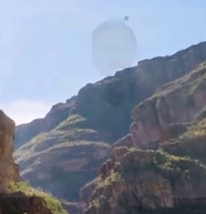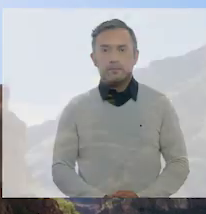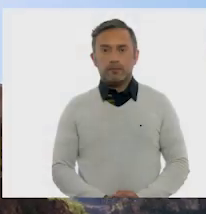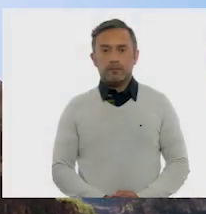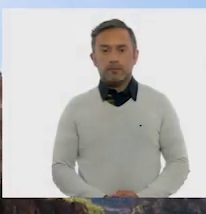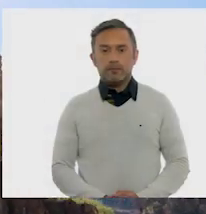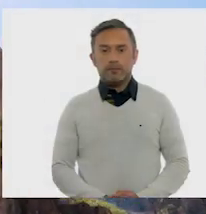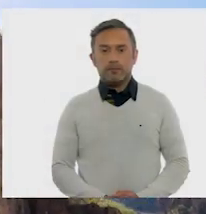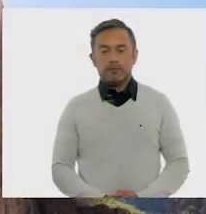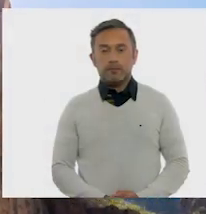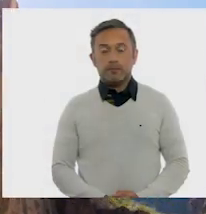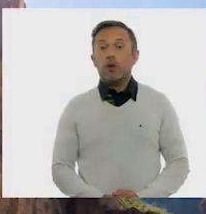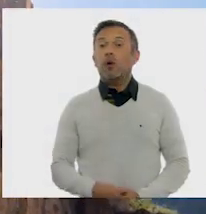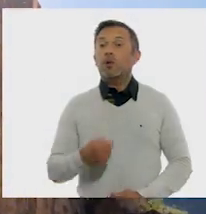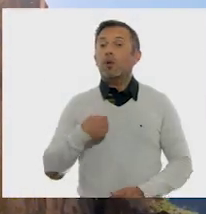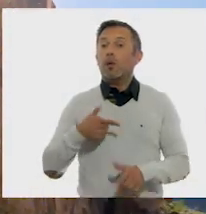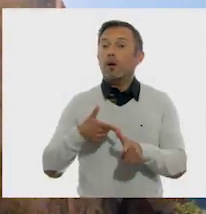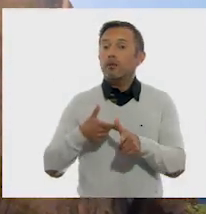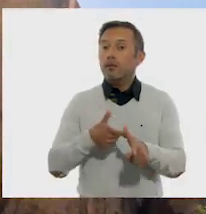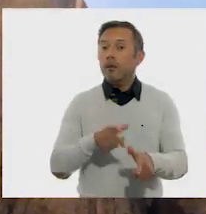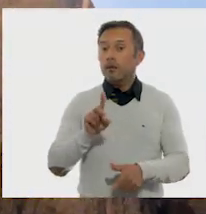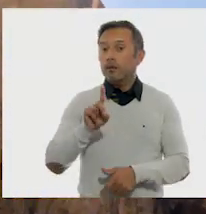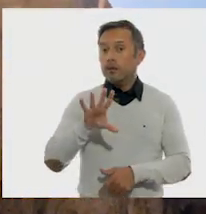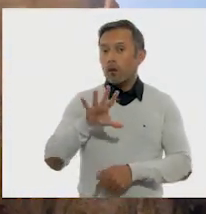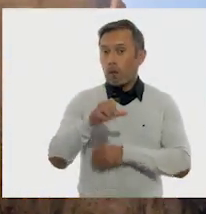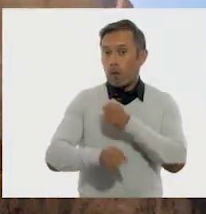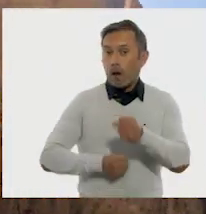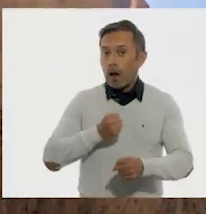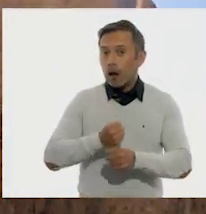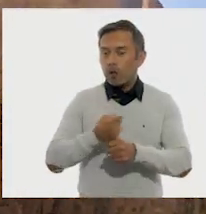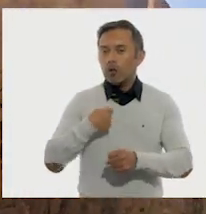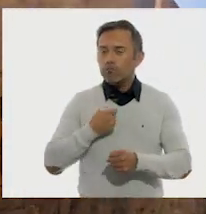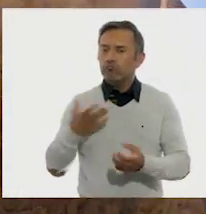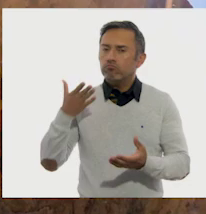Yo tengo 35 años viajando aquí.